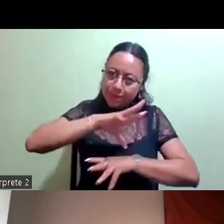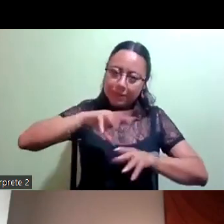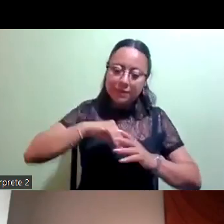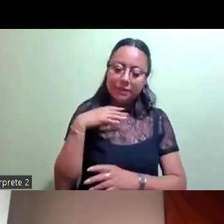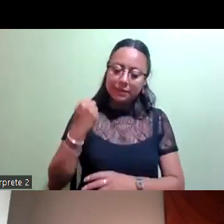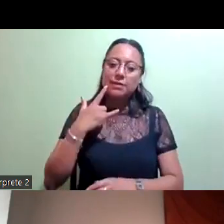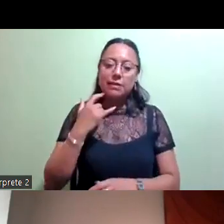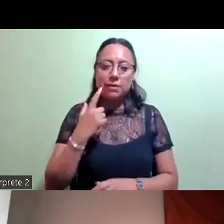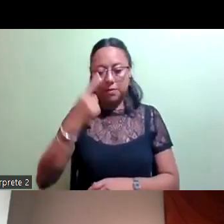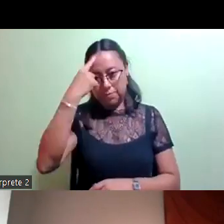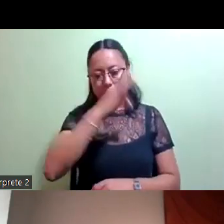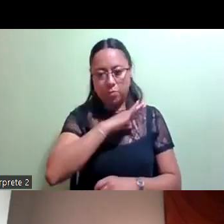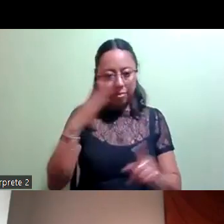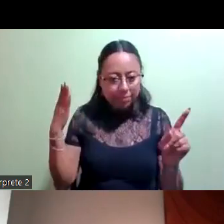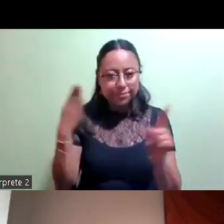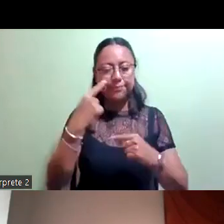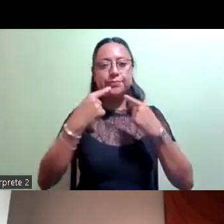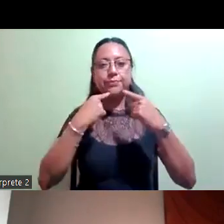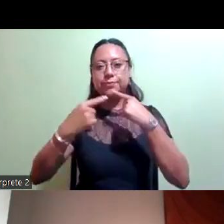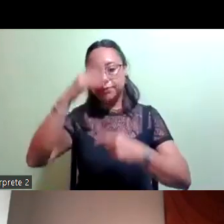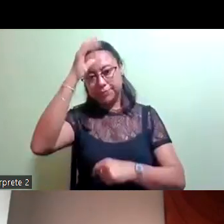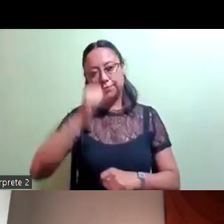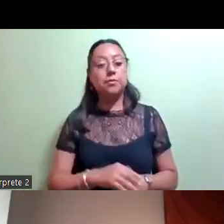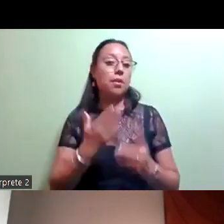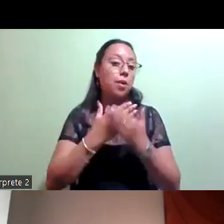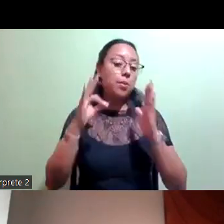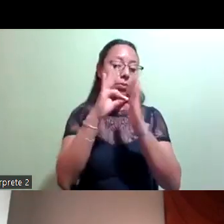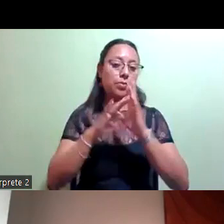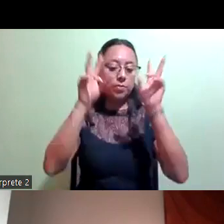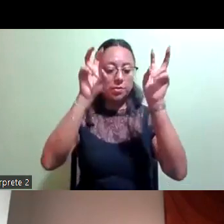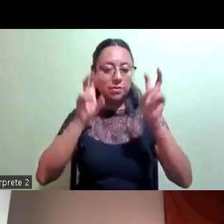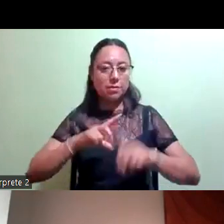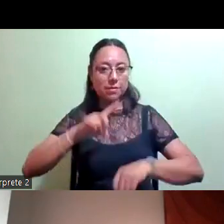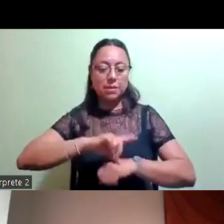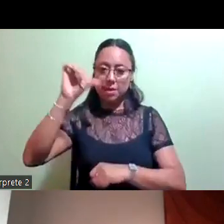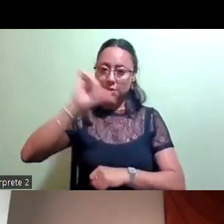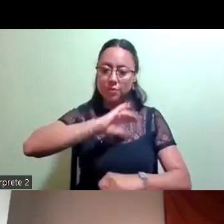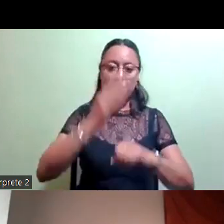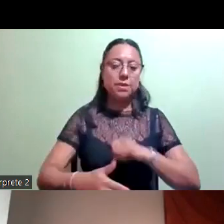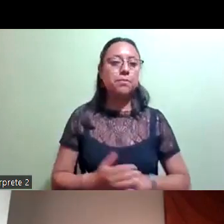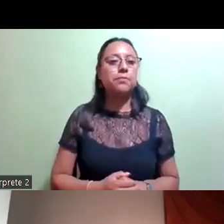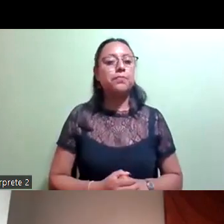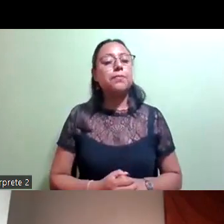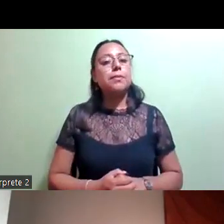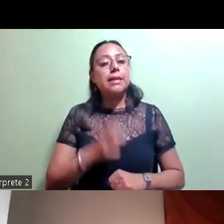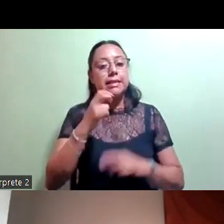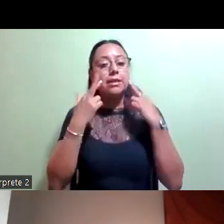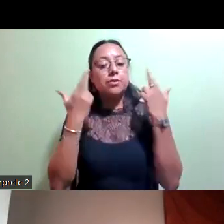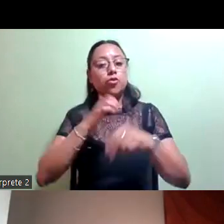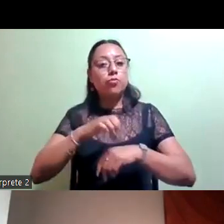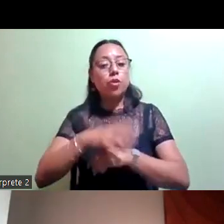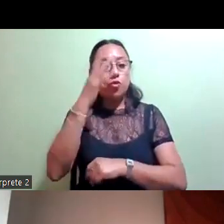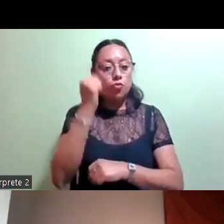consensos. Dicho lo anterior y agotado los puntos del orden del día, se declara concluida la novena sesión